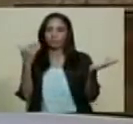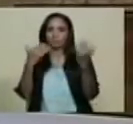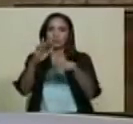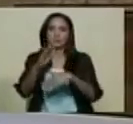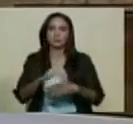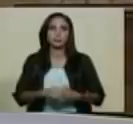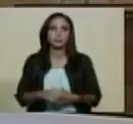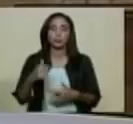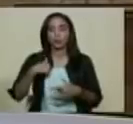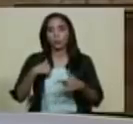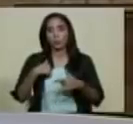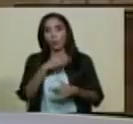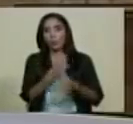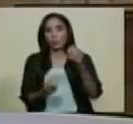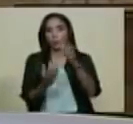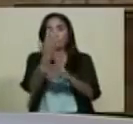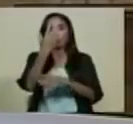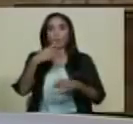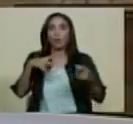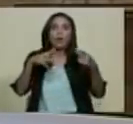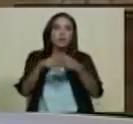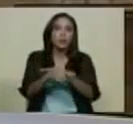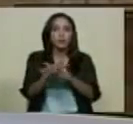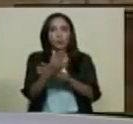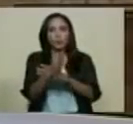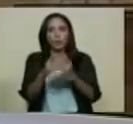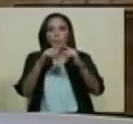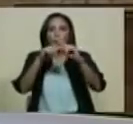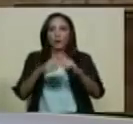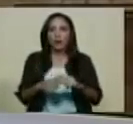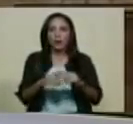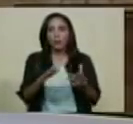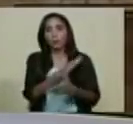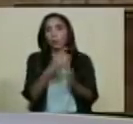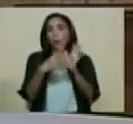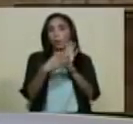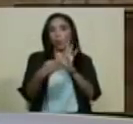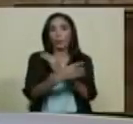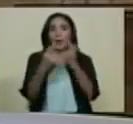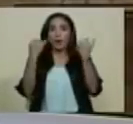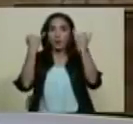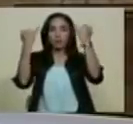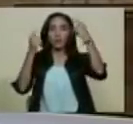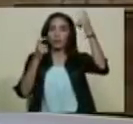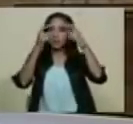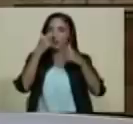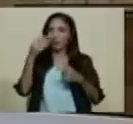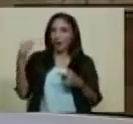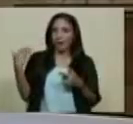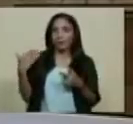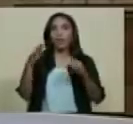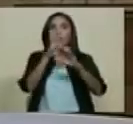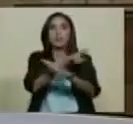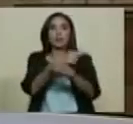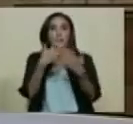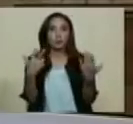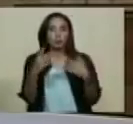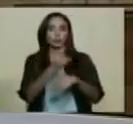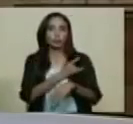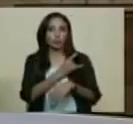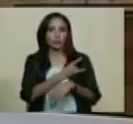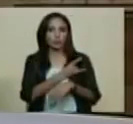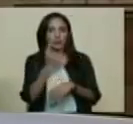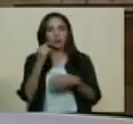he fundado, me ha correspondido, siguiendo el ejemplo del comandante Chávez y su camino, 18